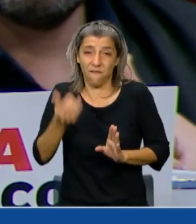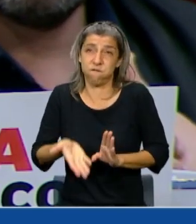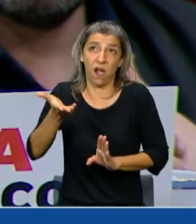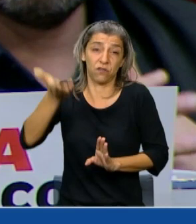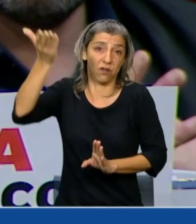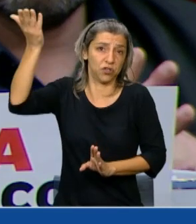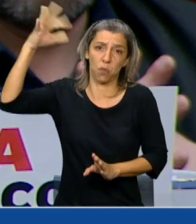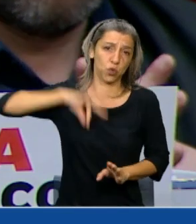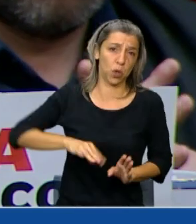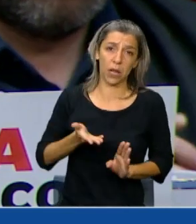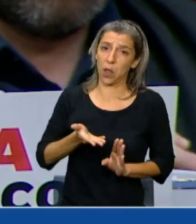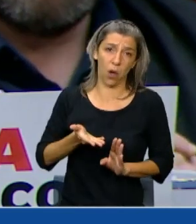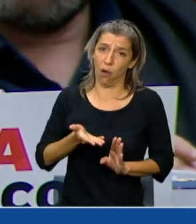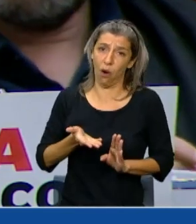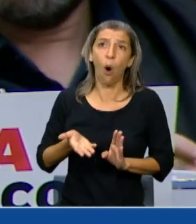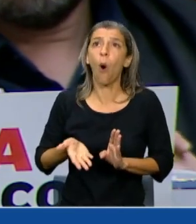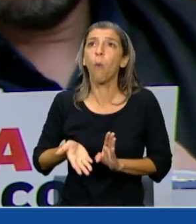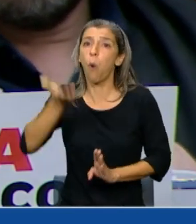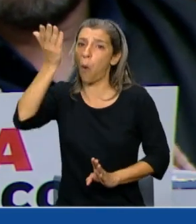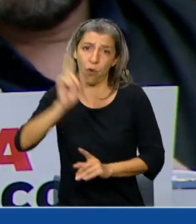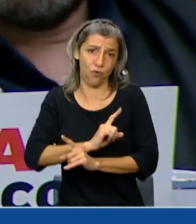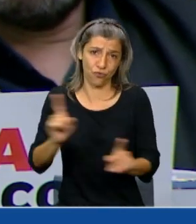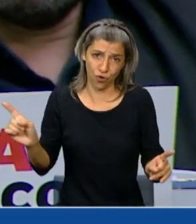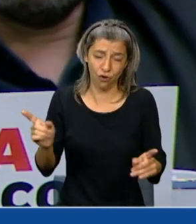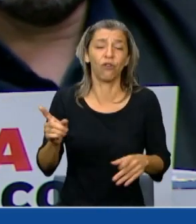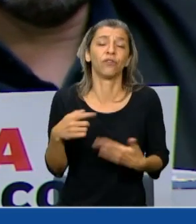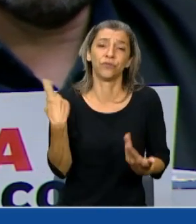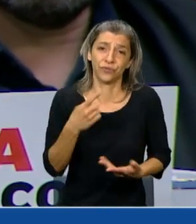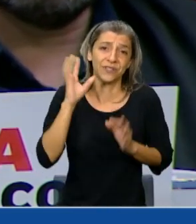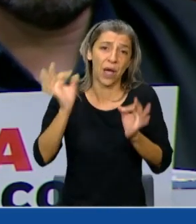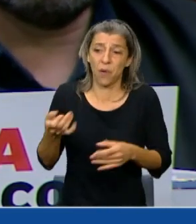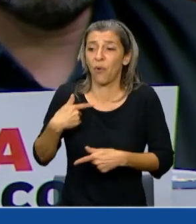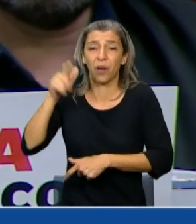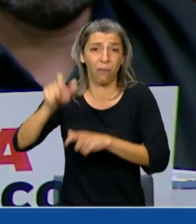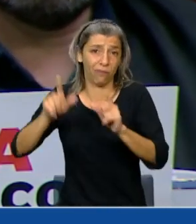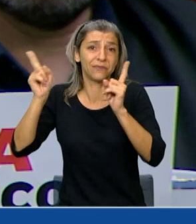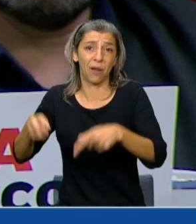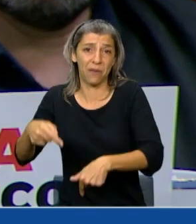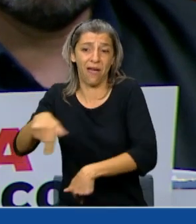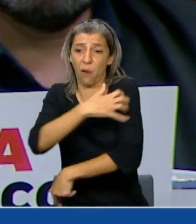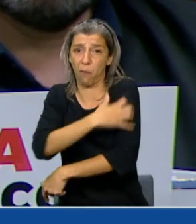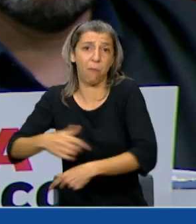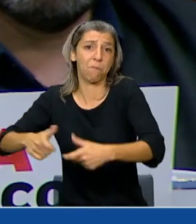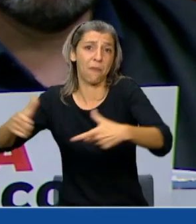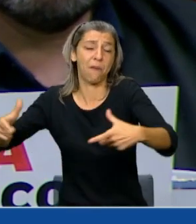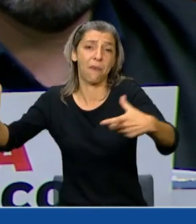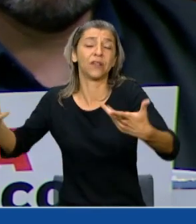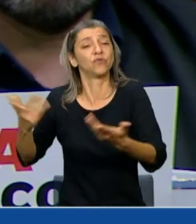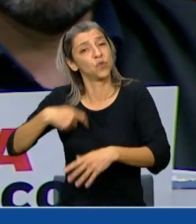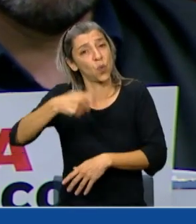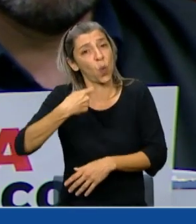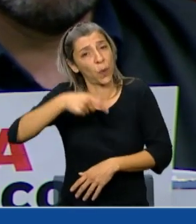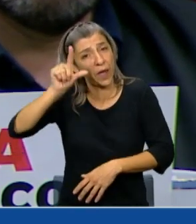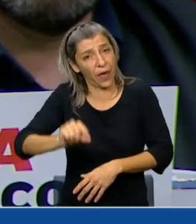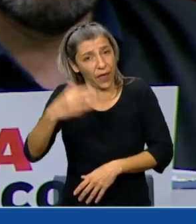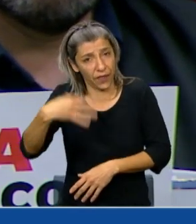cada vez pierden más poder adquisitivo y más gente está en la pobreza, tienen que ser cuotas baratas. Si no se